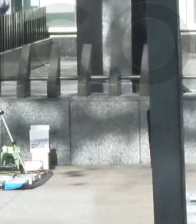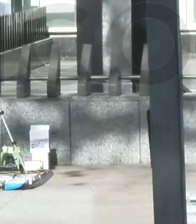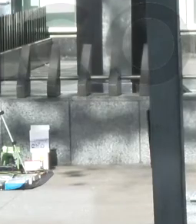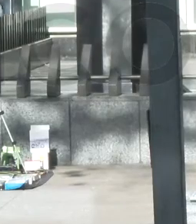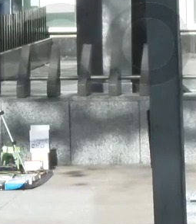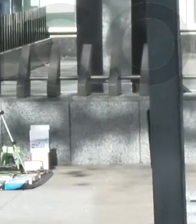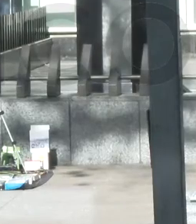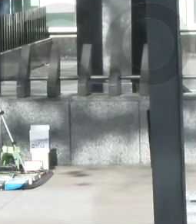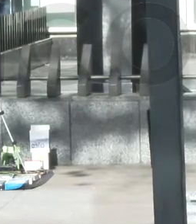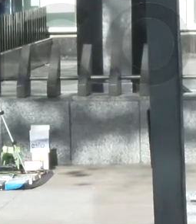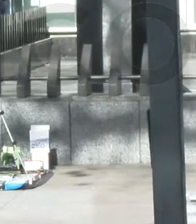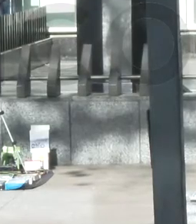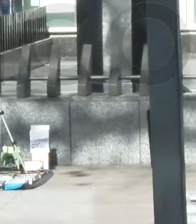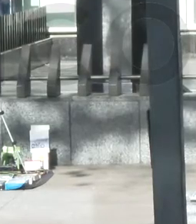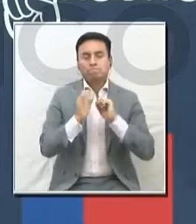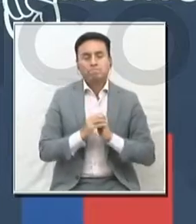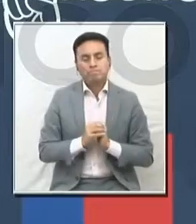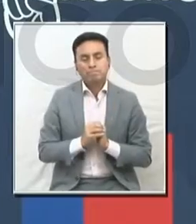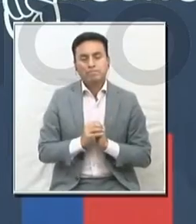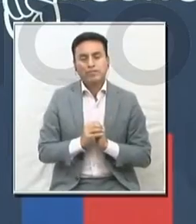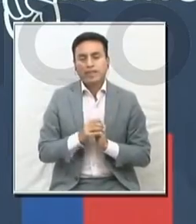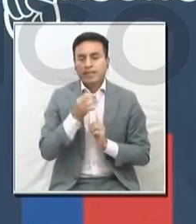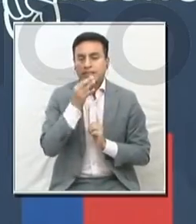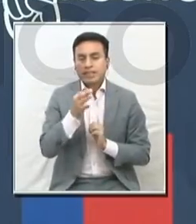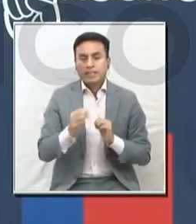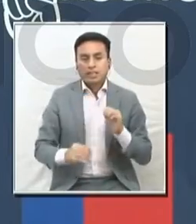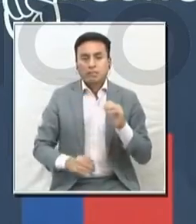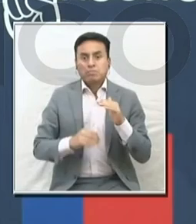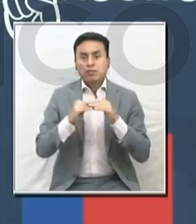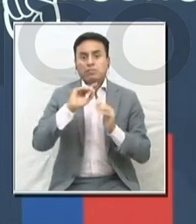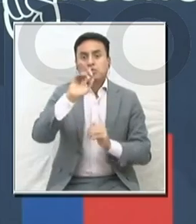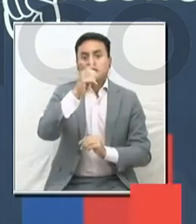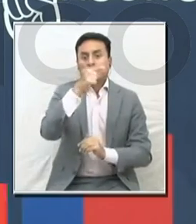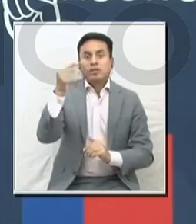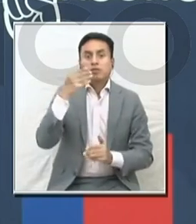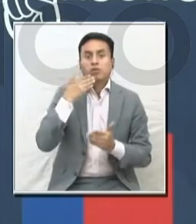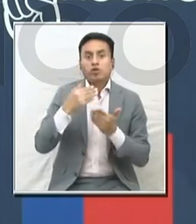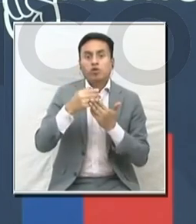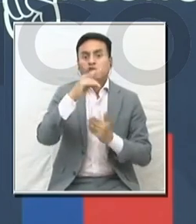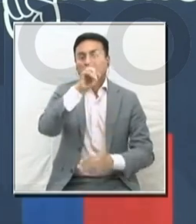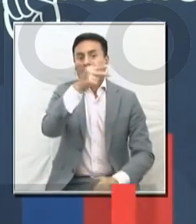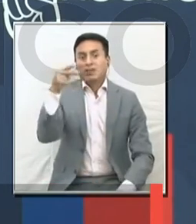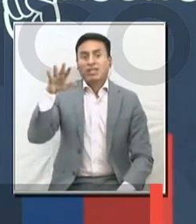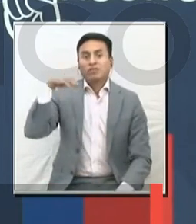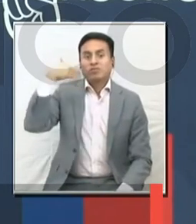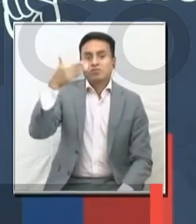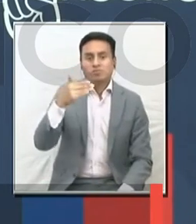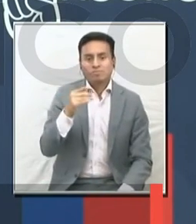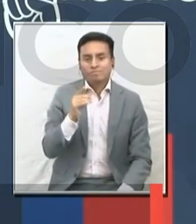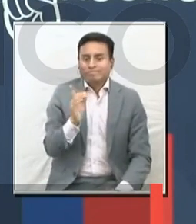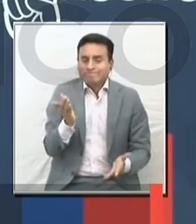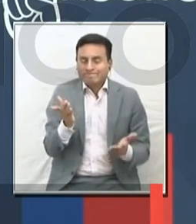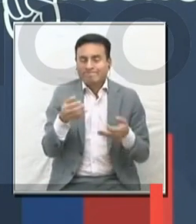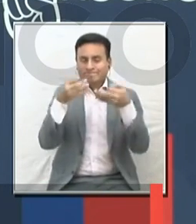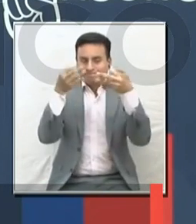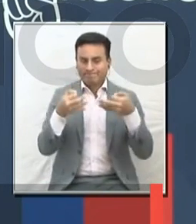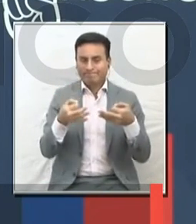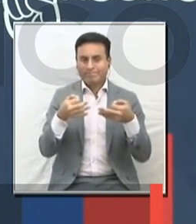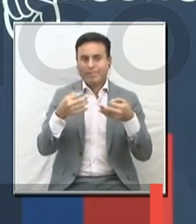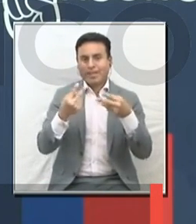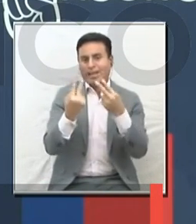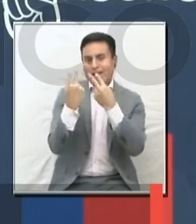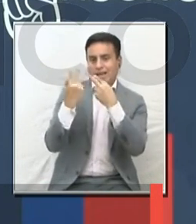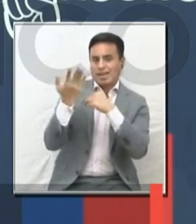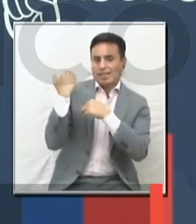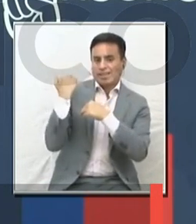enfrentar una quinta ola de contagios. El decir si ese pico va a ocurrir en la próxima semana o en dos semanas más es algo que uno solamente puede confirmar de manera